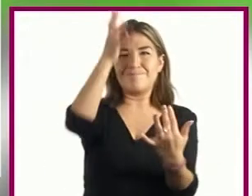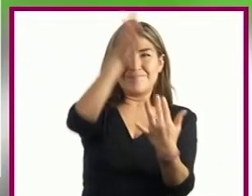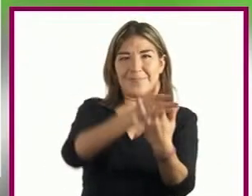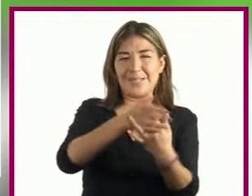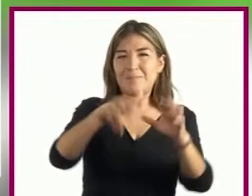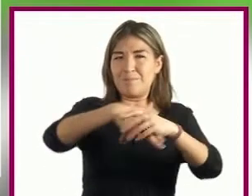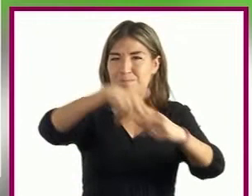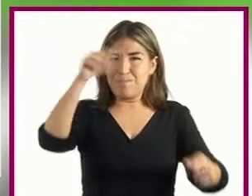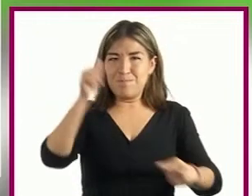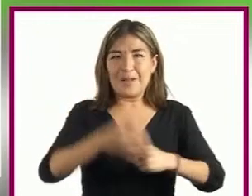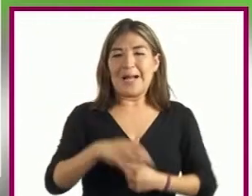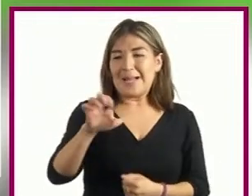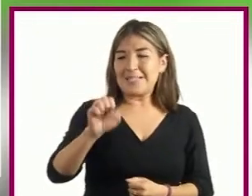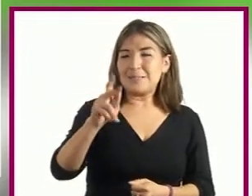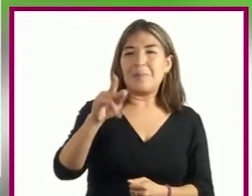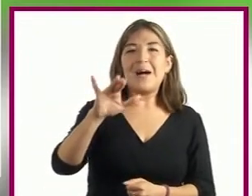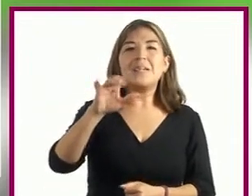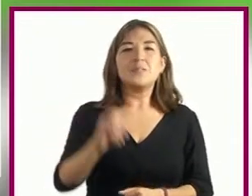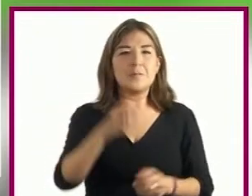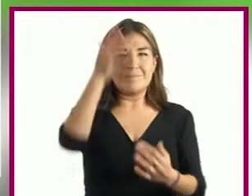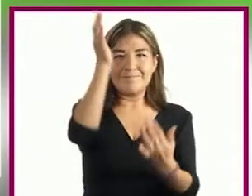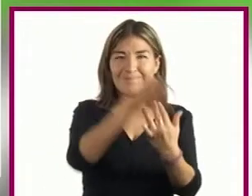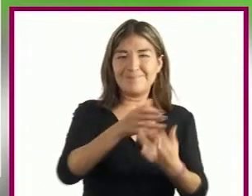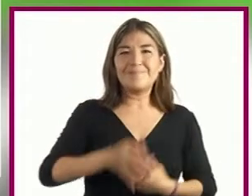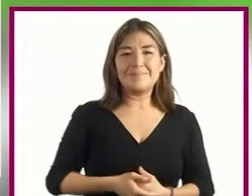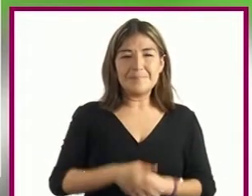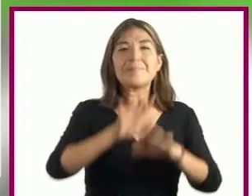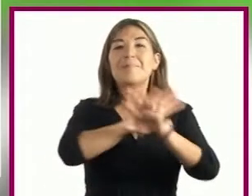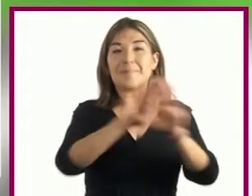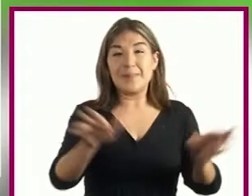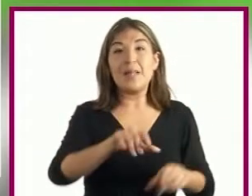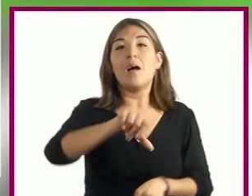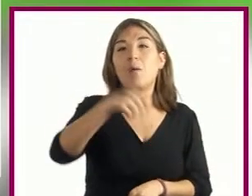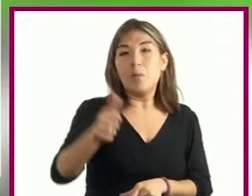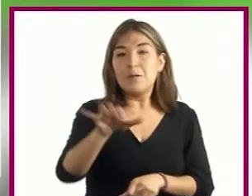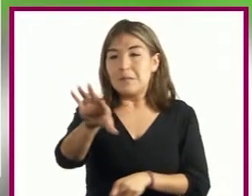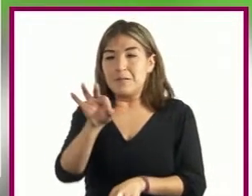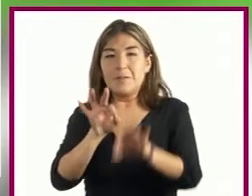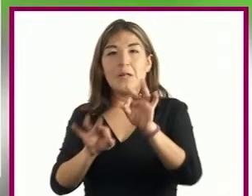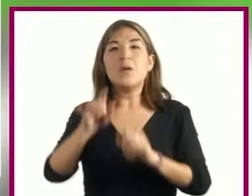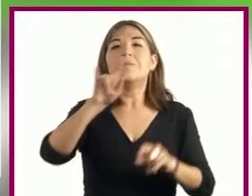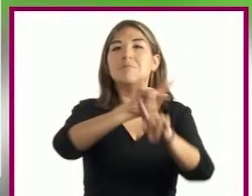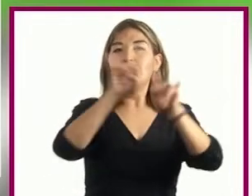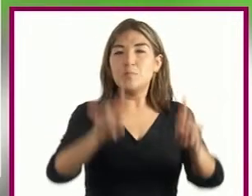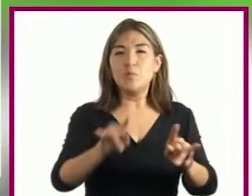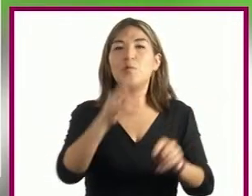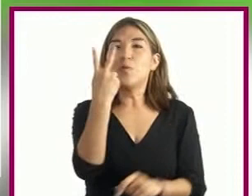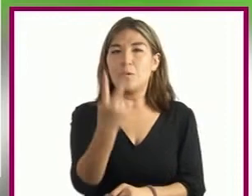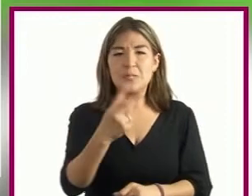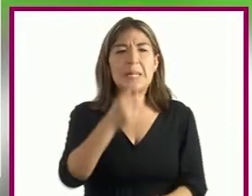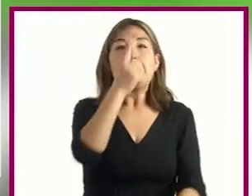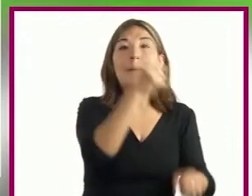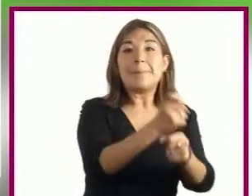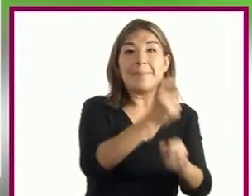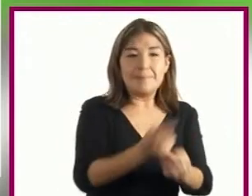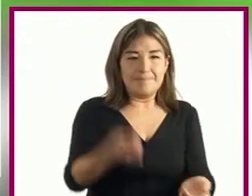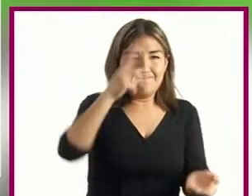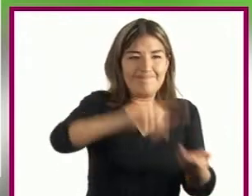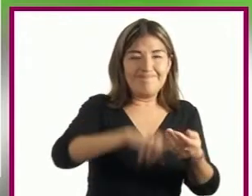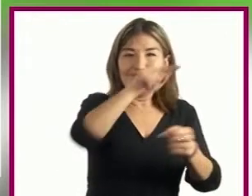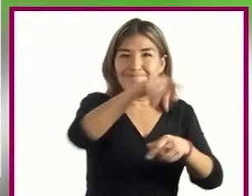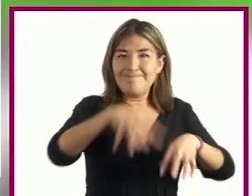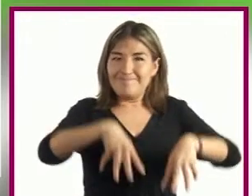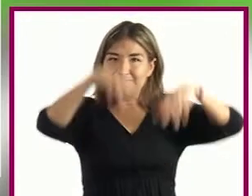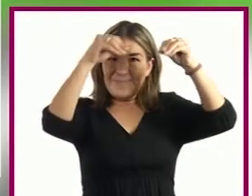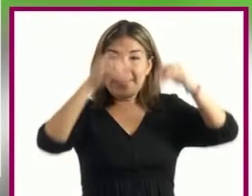Recuerden que el espacio es el lugar físico. Ahora sí, los espacios seleccionados fueron 2. El primero dentro del castillo y